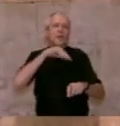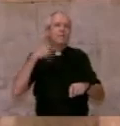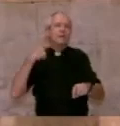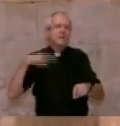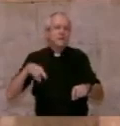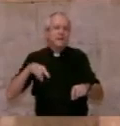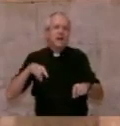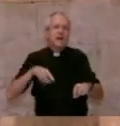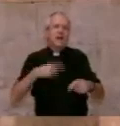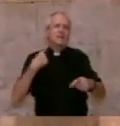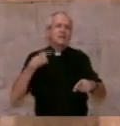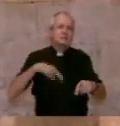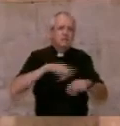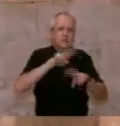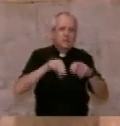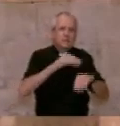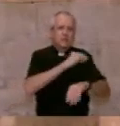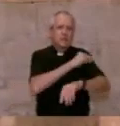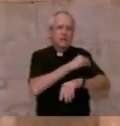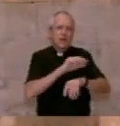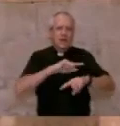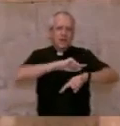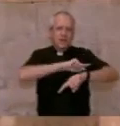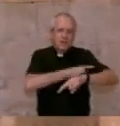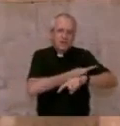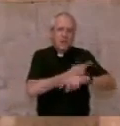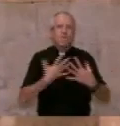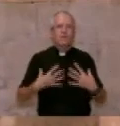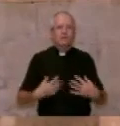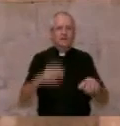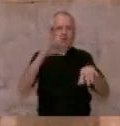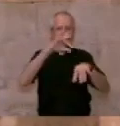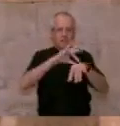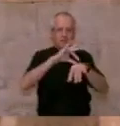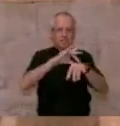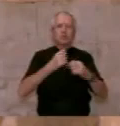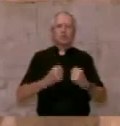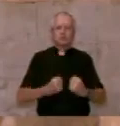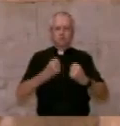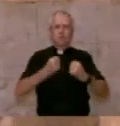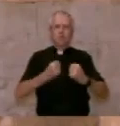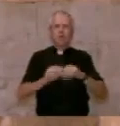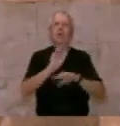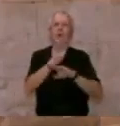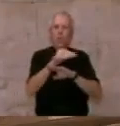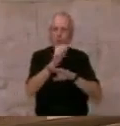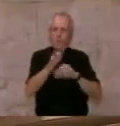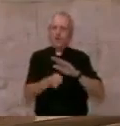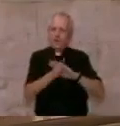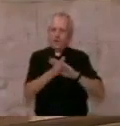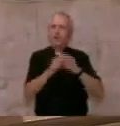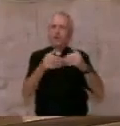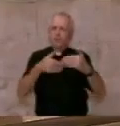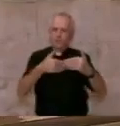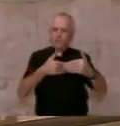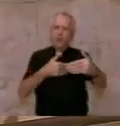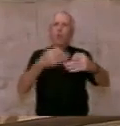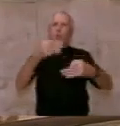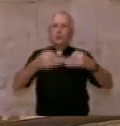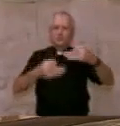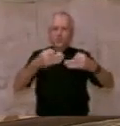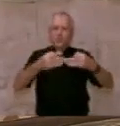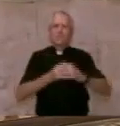la descorriada, vendaré a las heridas, fortaleceré a la enferma, pero la que sea fuerte y robusta la guardaré, la apacentaré con